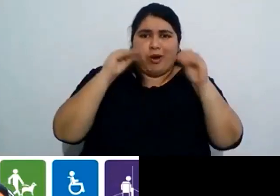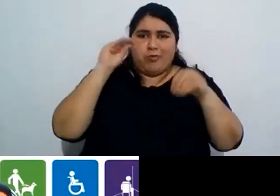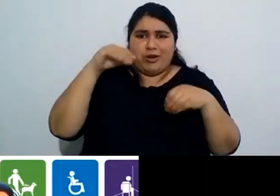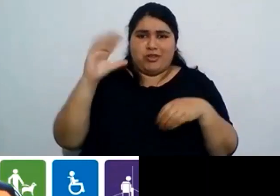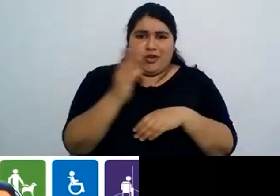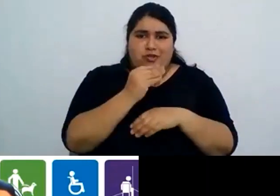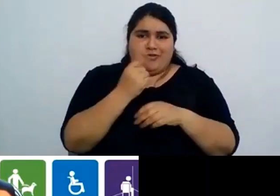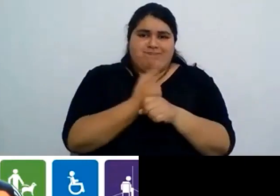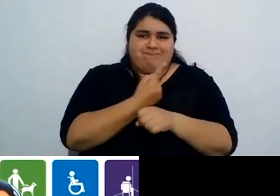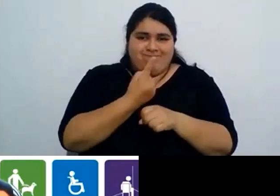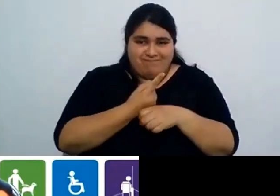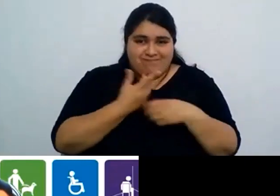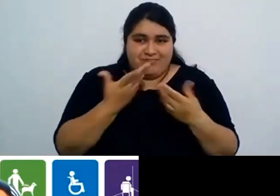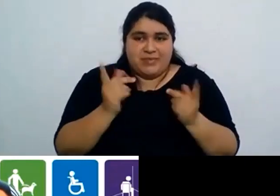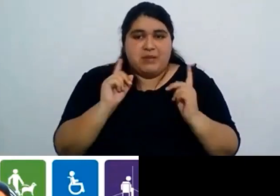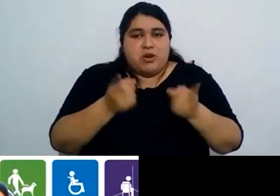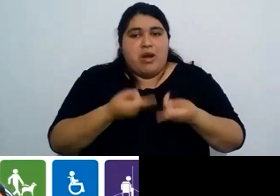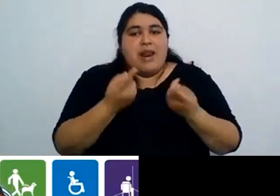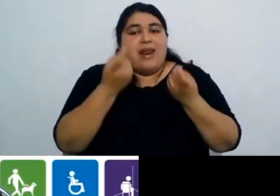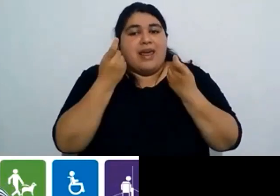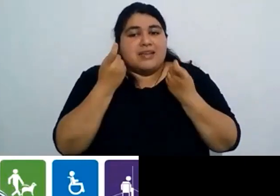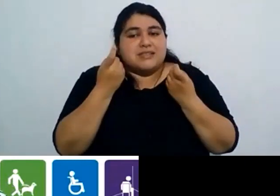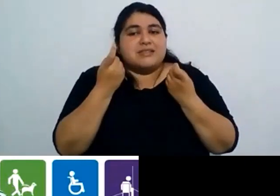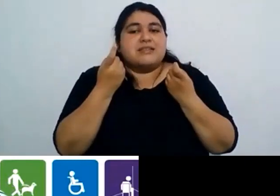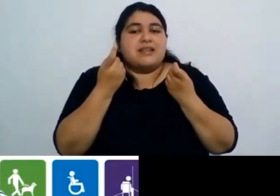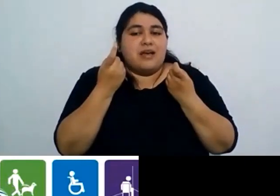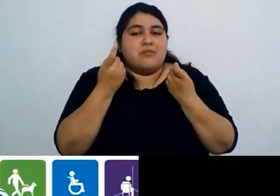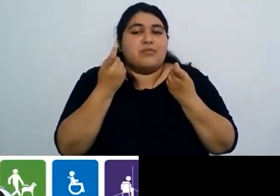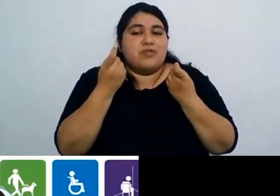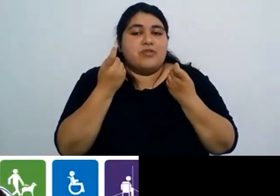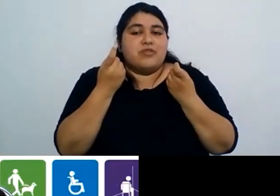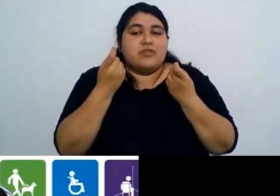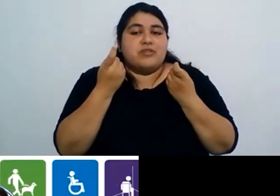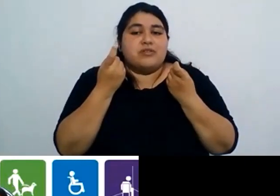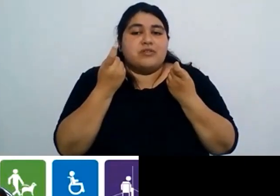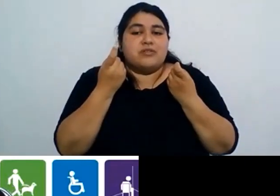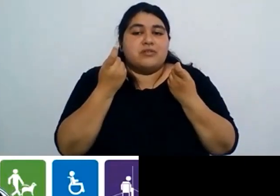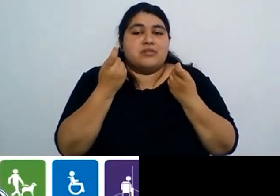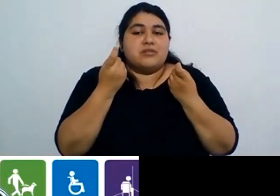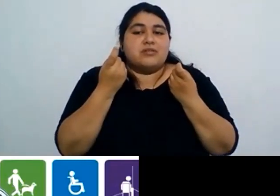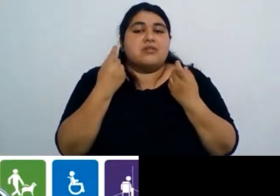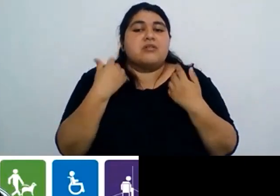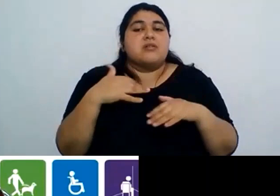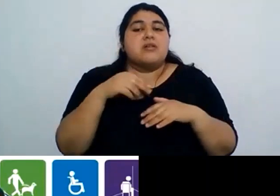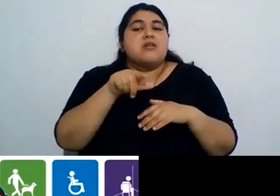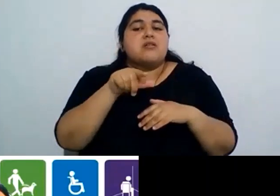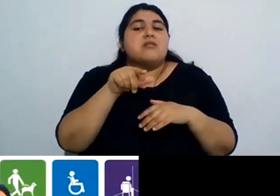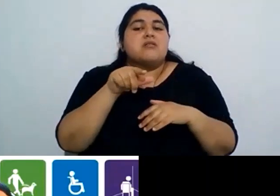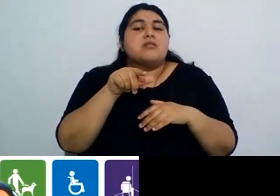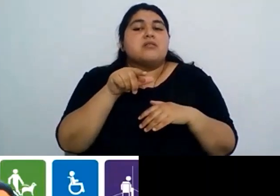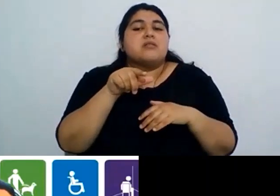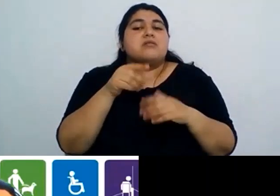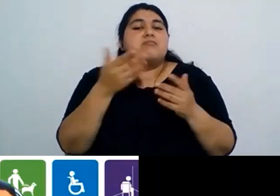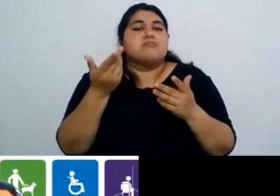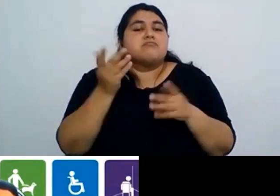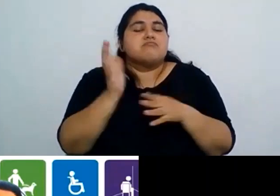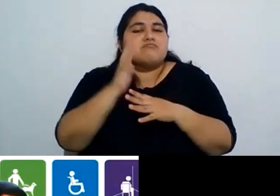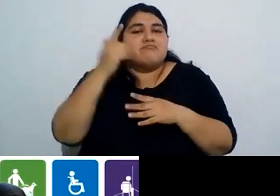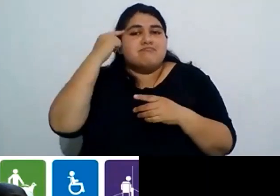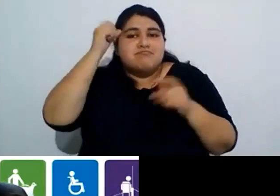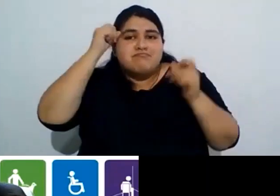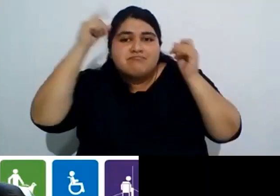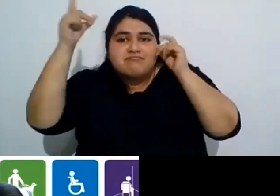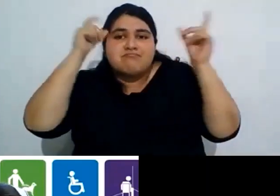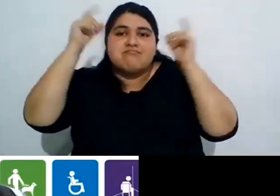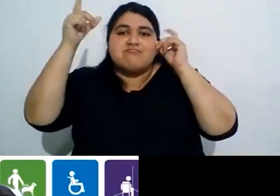es necesario que se sepa que hemos utilizado la creatividad.